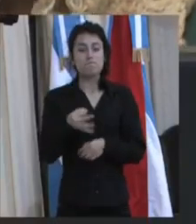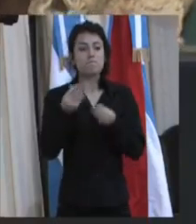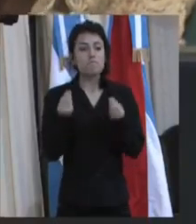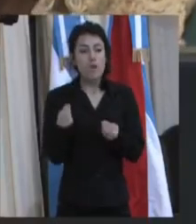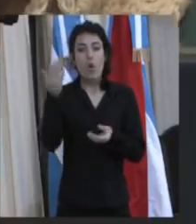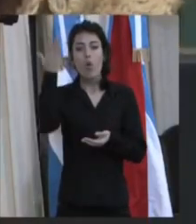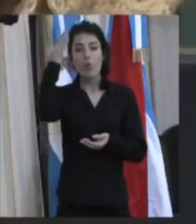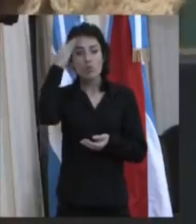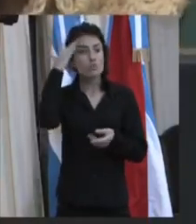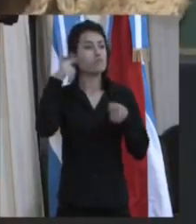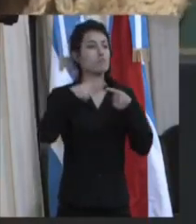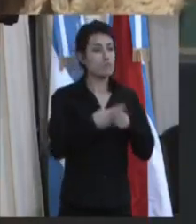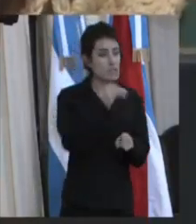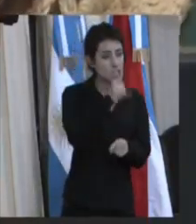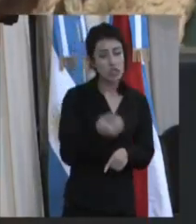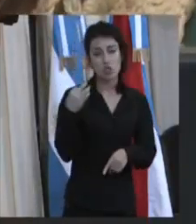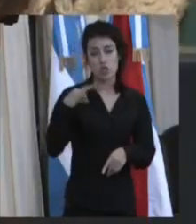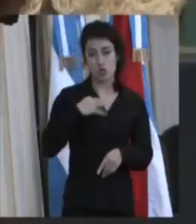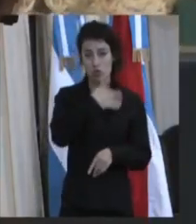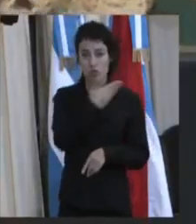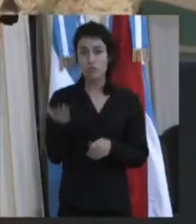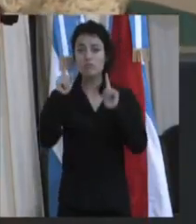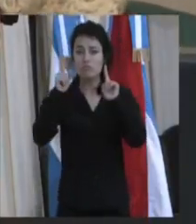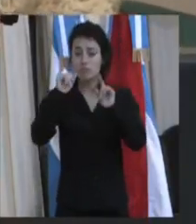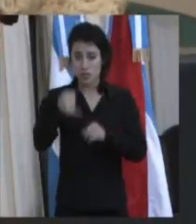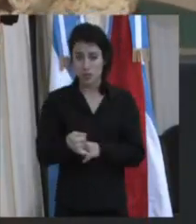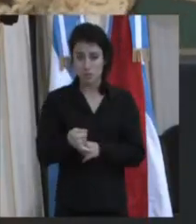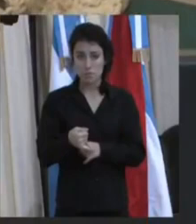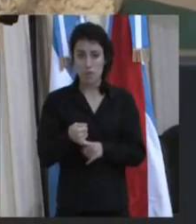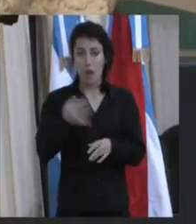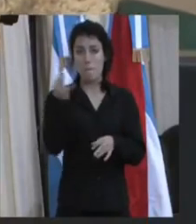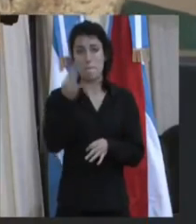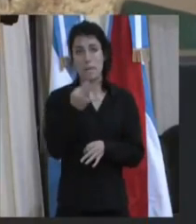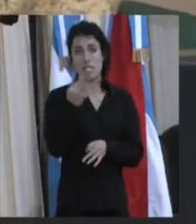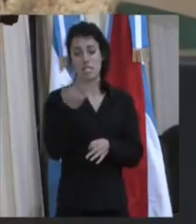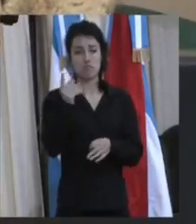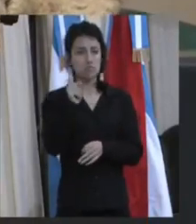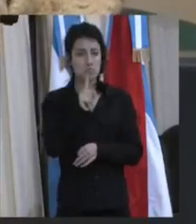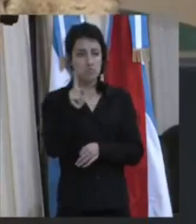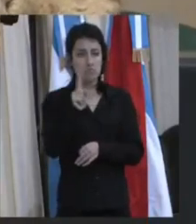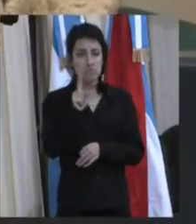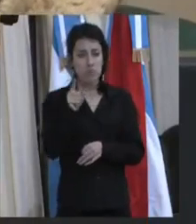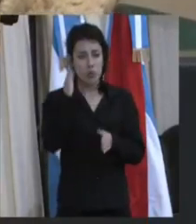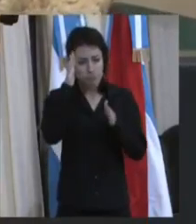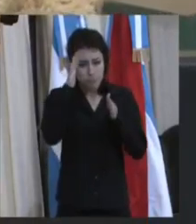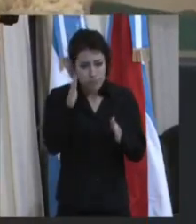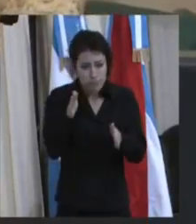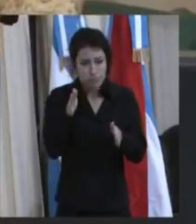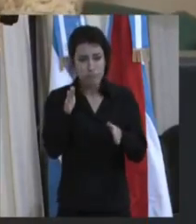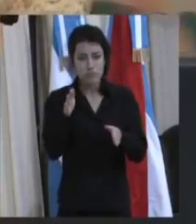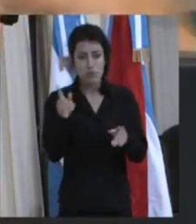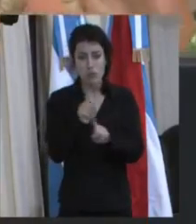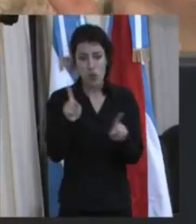de cultura, de política, de sociología, no tenemos que estar hiperespecializados. Eso va a quedar asociado a lo que se llamó